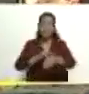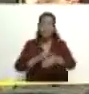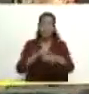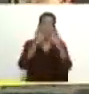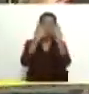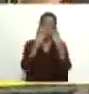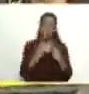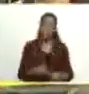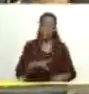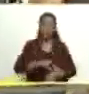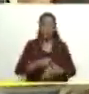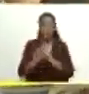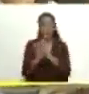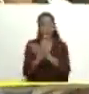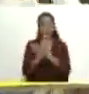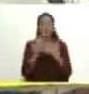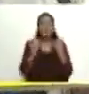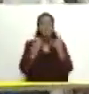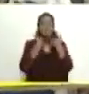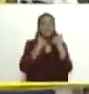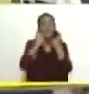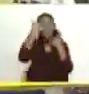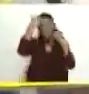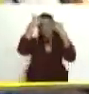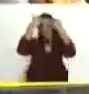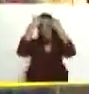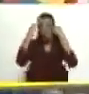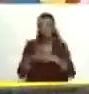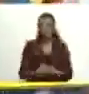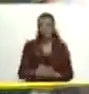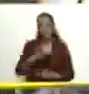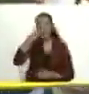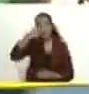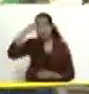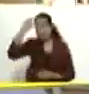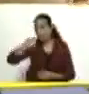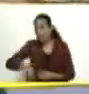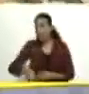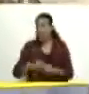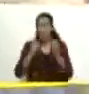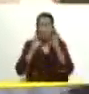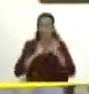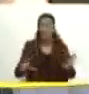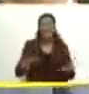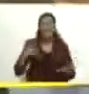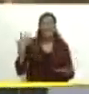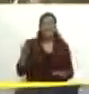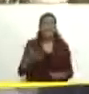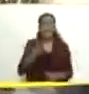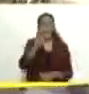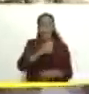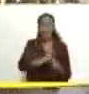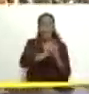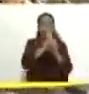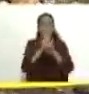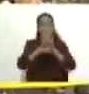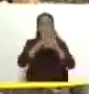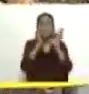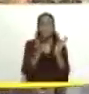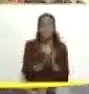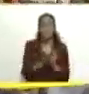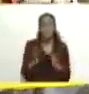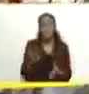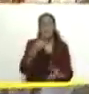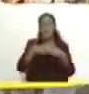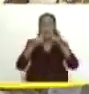nos protegen frente a las enfermedades. ¡Acho! ¡Ay! ¡Creo que tengo COVID! Pues te regalo